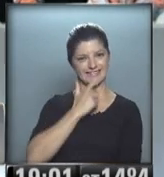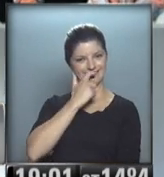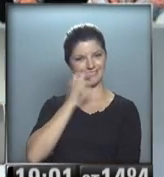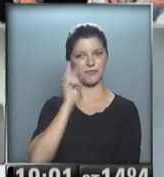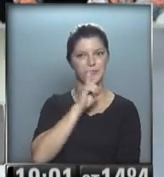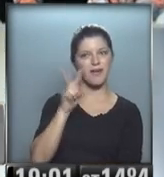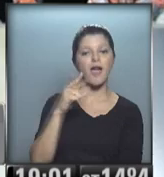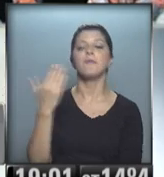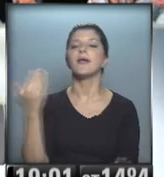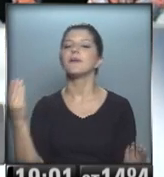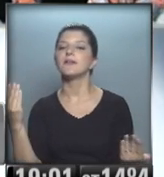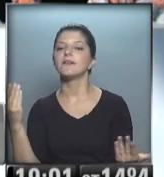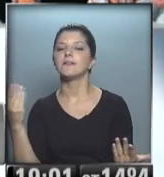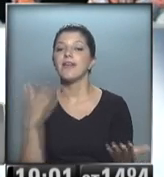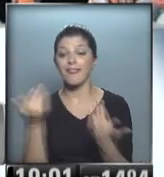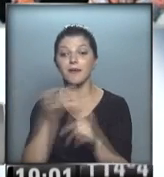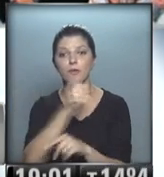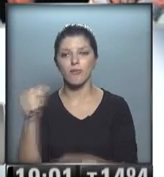otro lado. A ver, ¿por qué no estás en el micrófono?